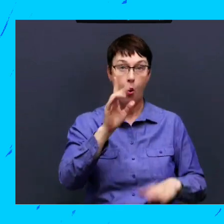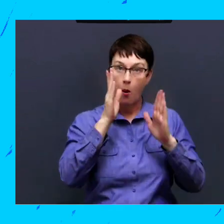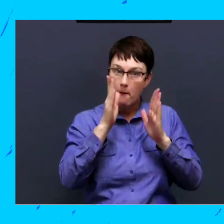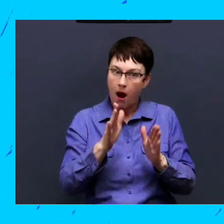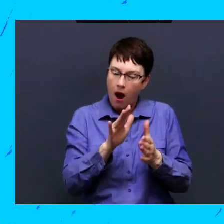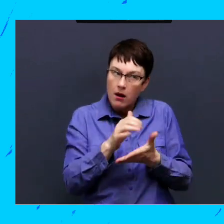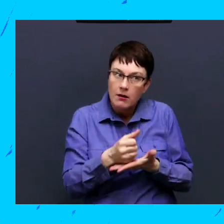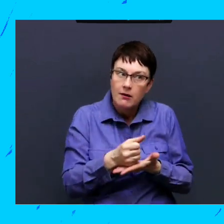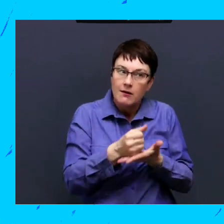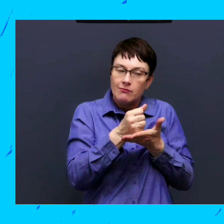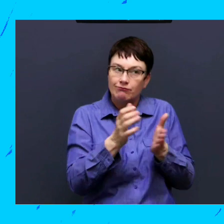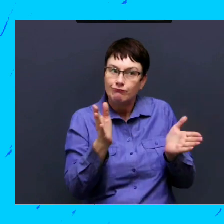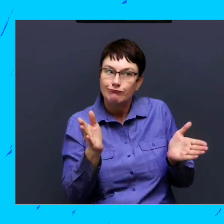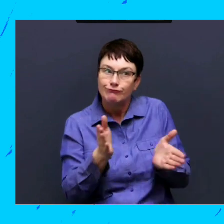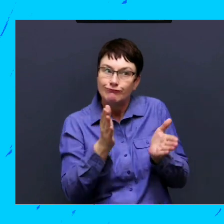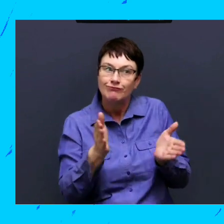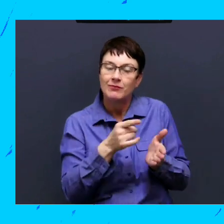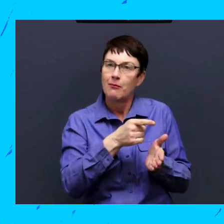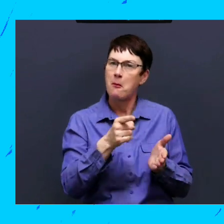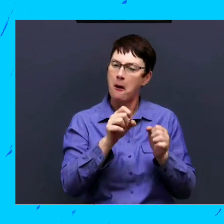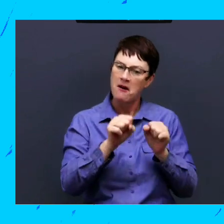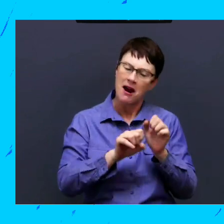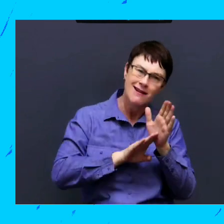hacerlo es